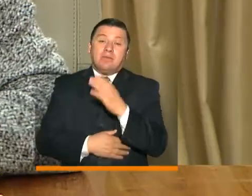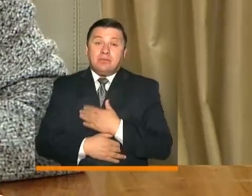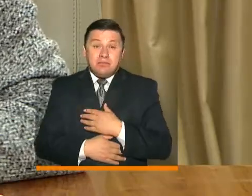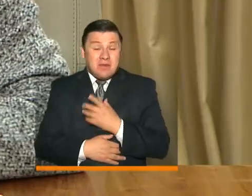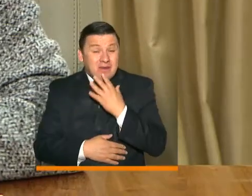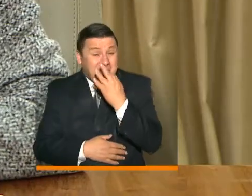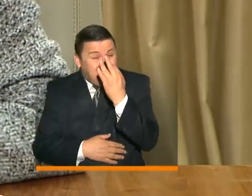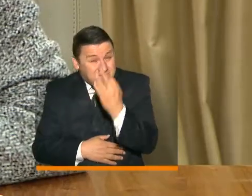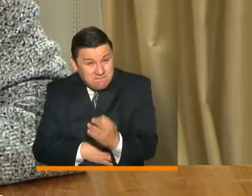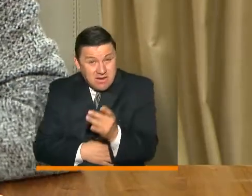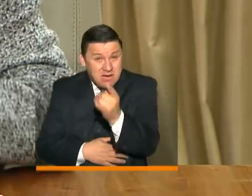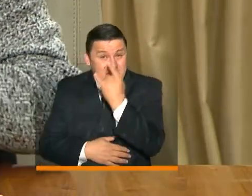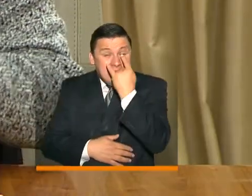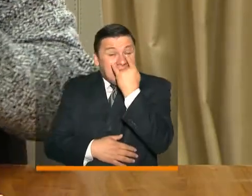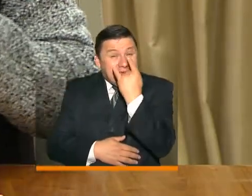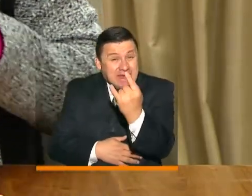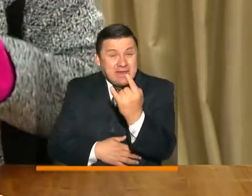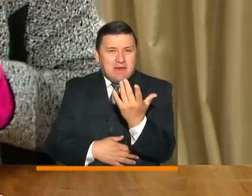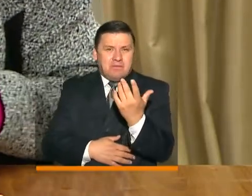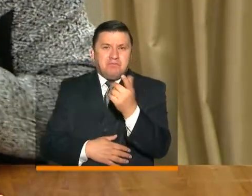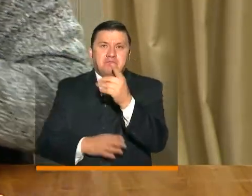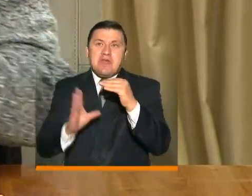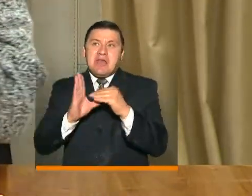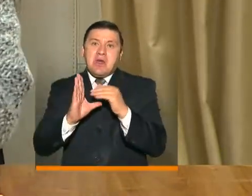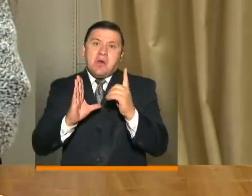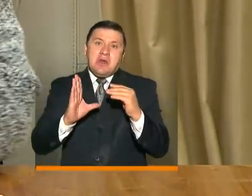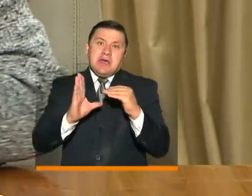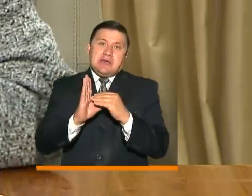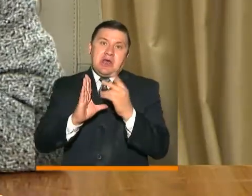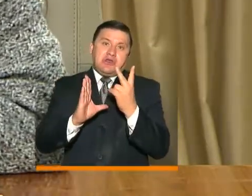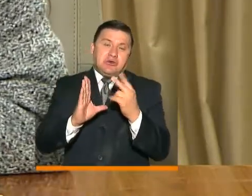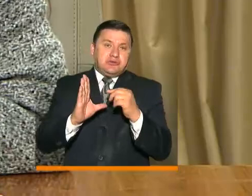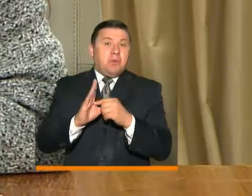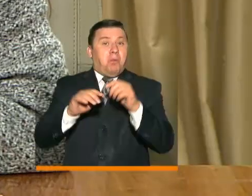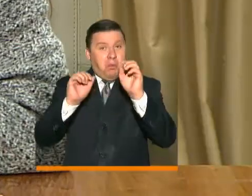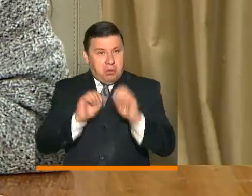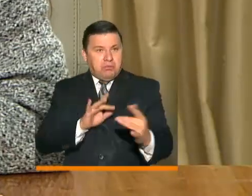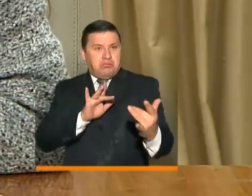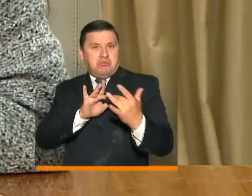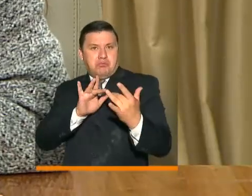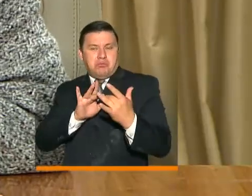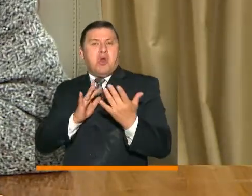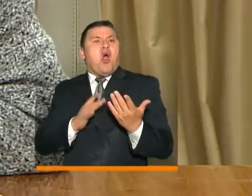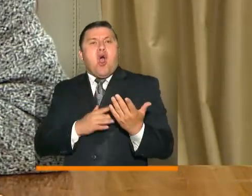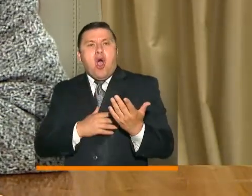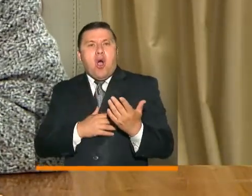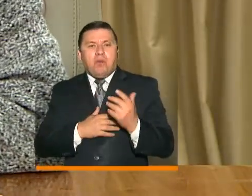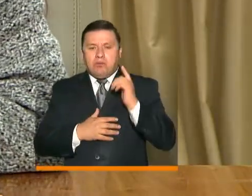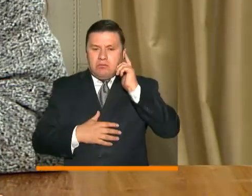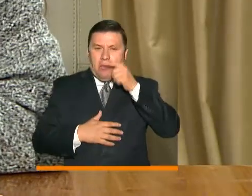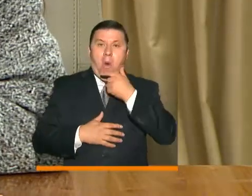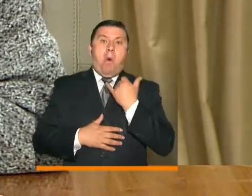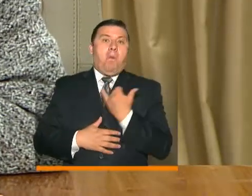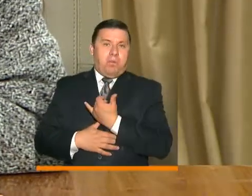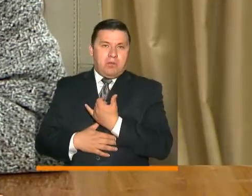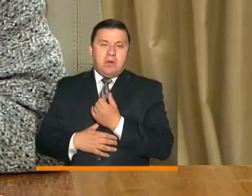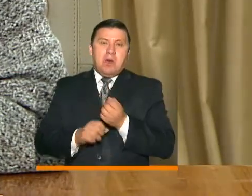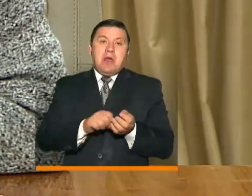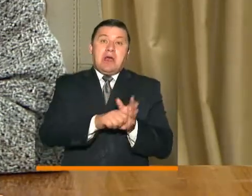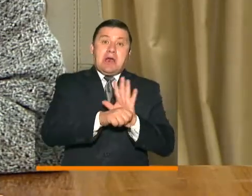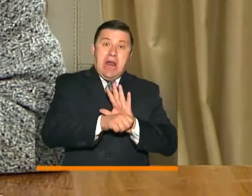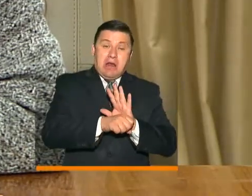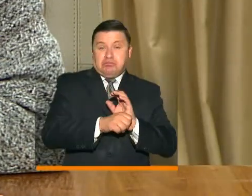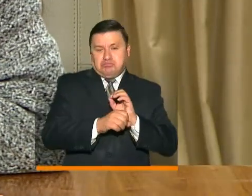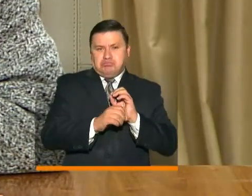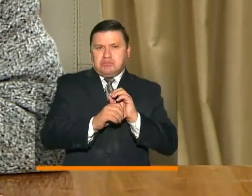si de verdad están interesados y son estrato 1 y 2, pueden contactarse con nuestros operadores. Claro, que